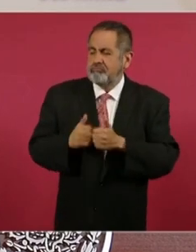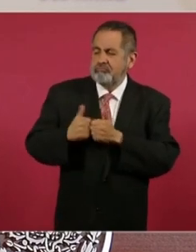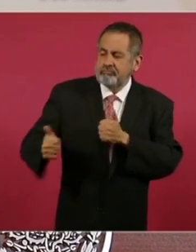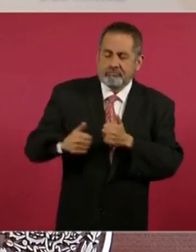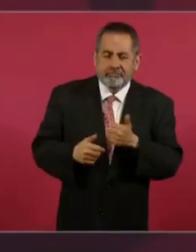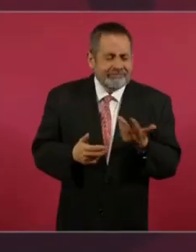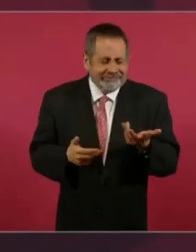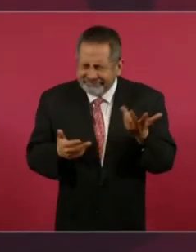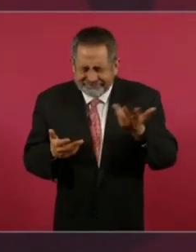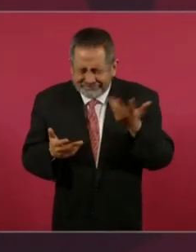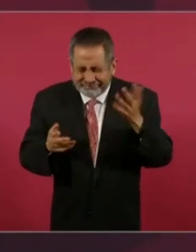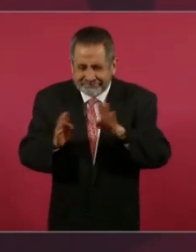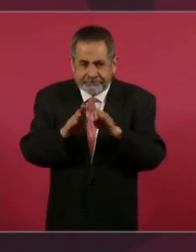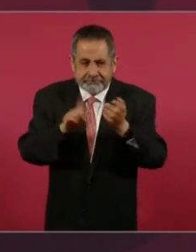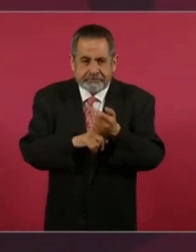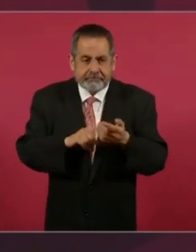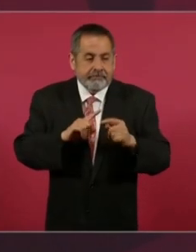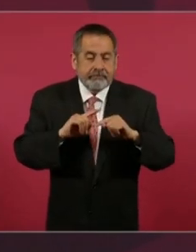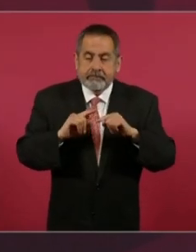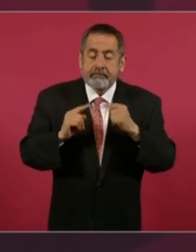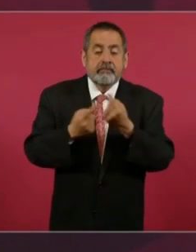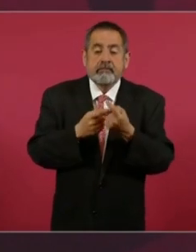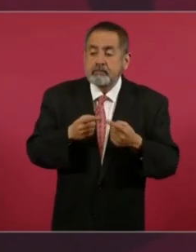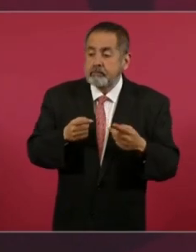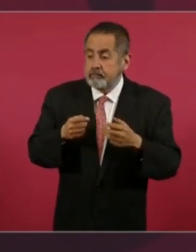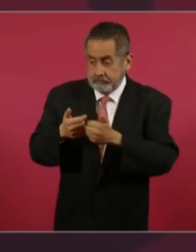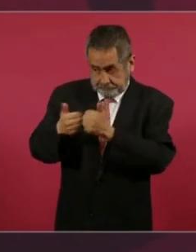Sí. A cambio de